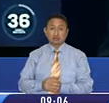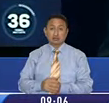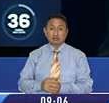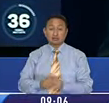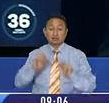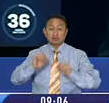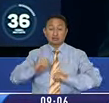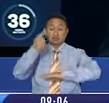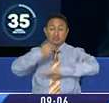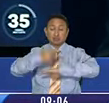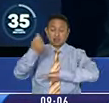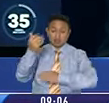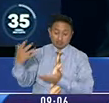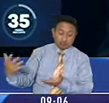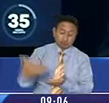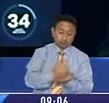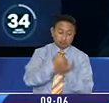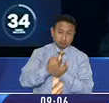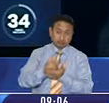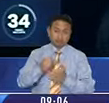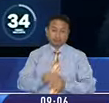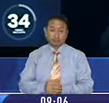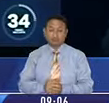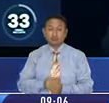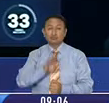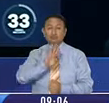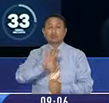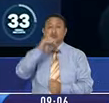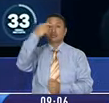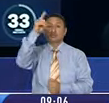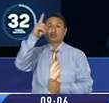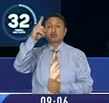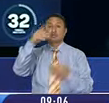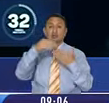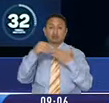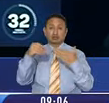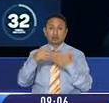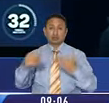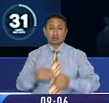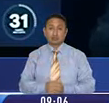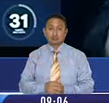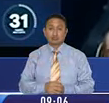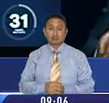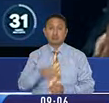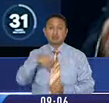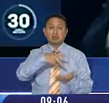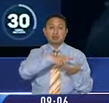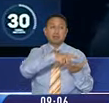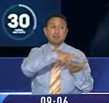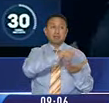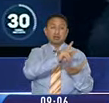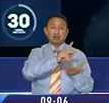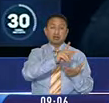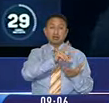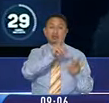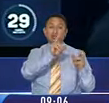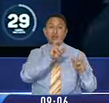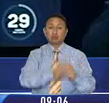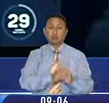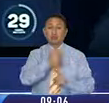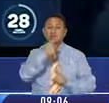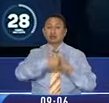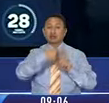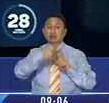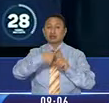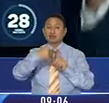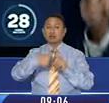recauda por concepto de peaje en esa vía, 4 millones de dólares se pagan en concepto de